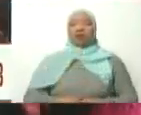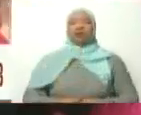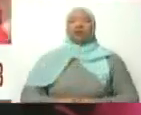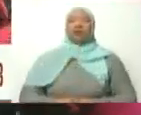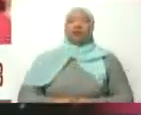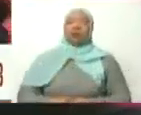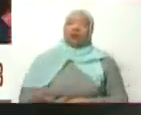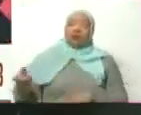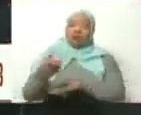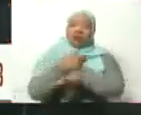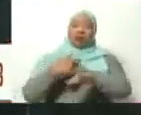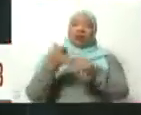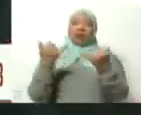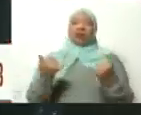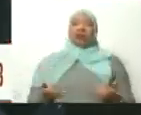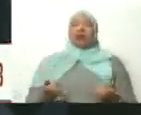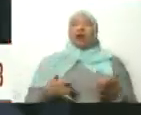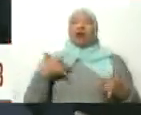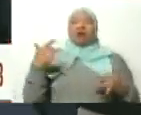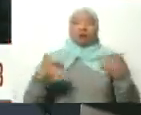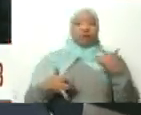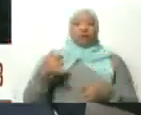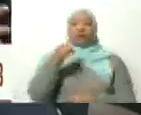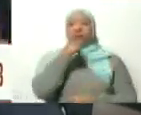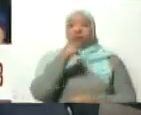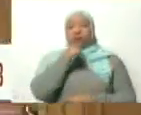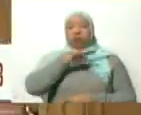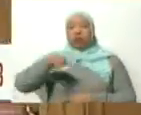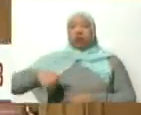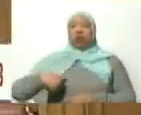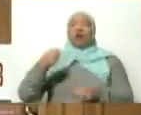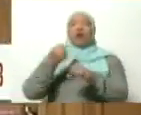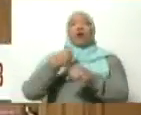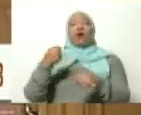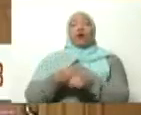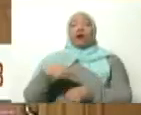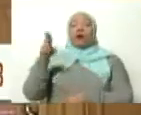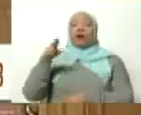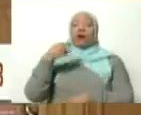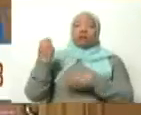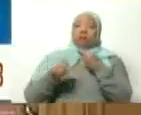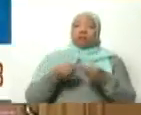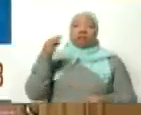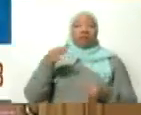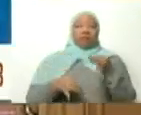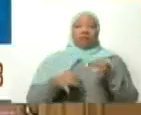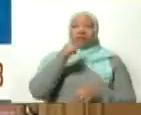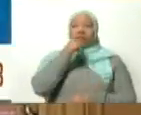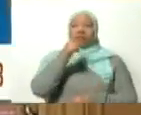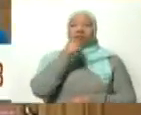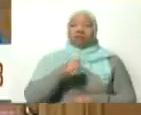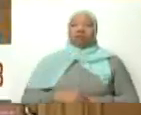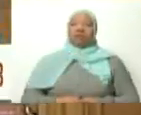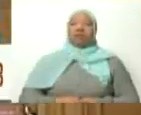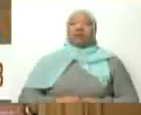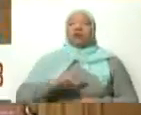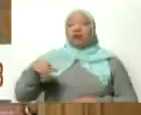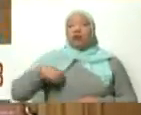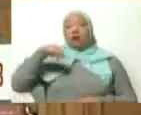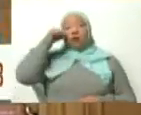buscaron, mediante este artificio de patraña, justificar el despojo contra nuestro